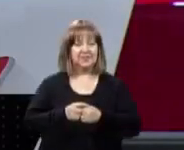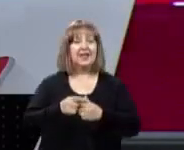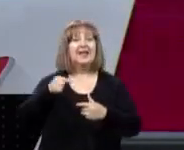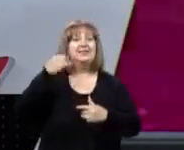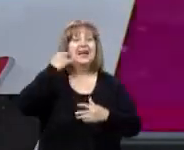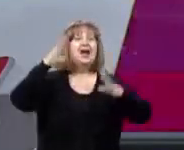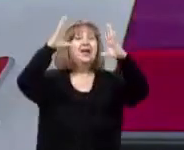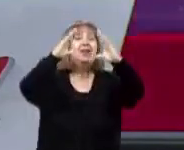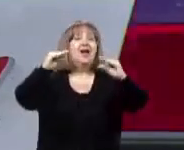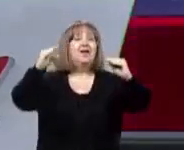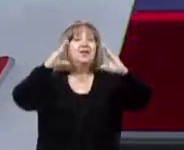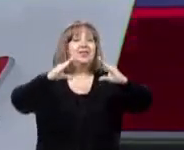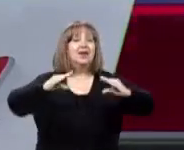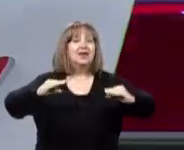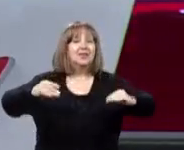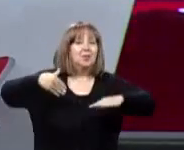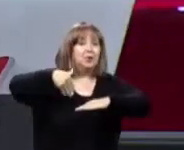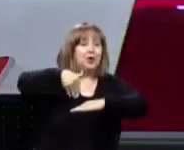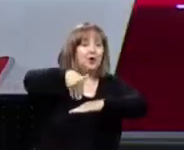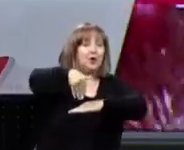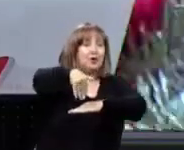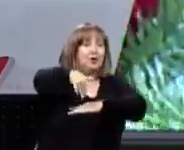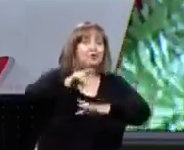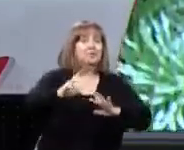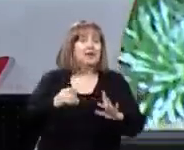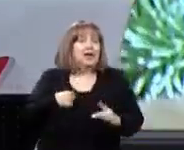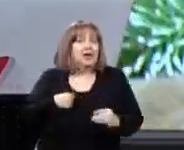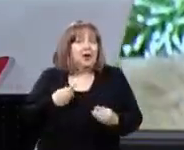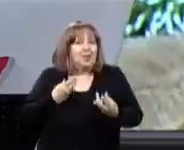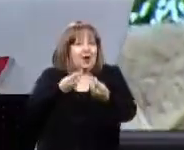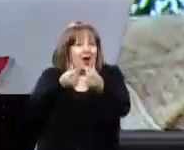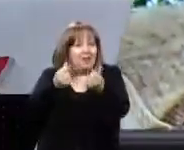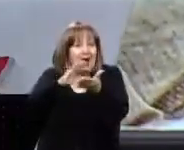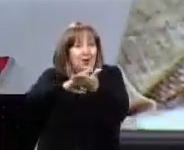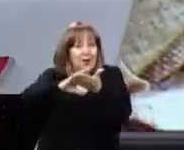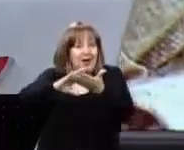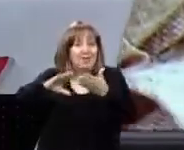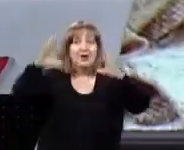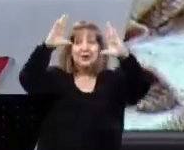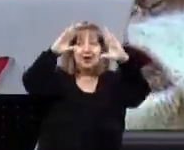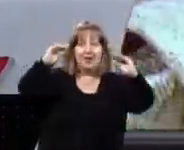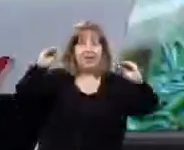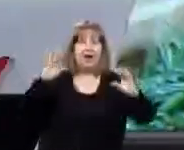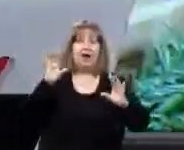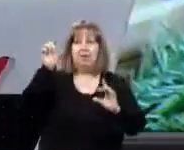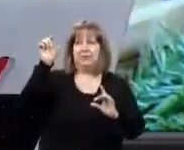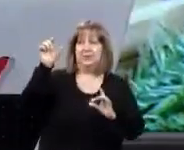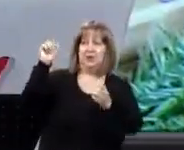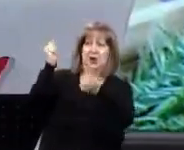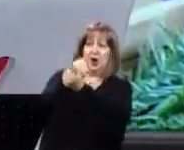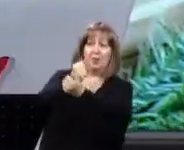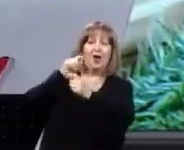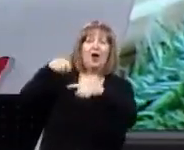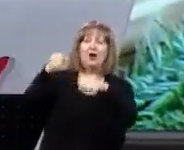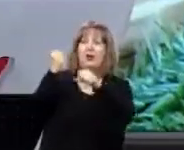Llega Navidad y muchos son los que piensan renovar el árbol de Navidad justamente o algunos de sus adornos. La verdad